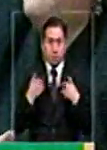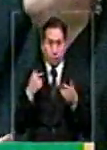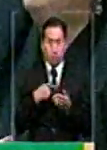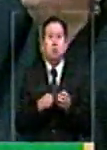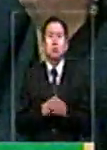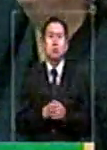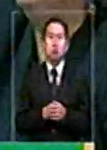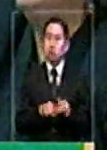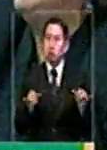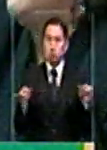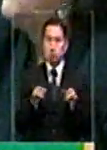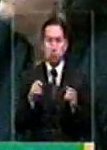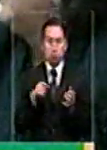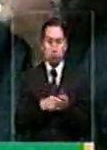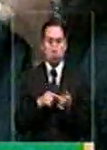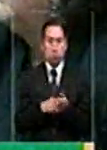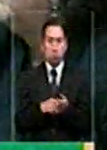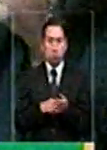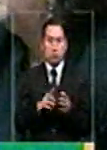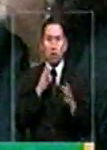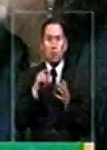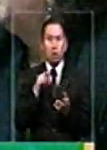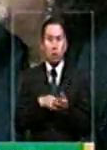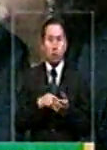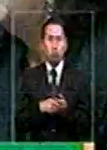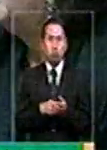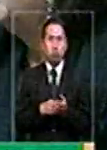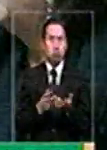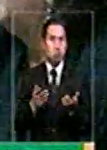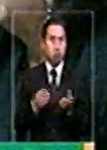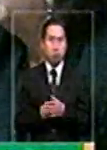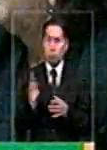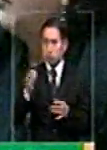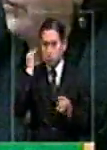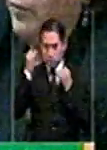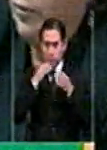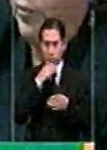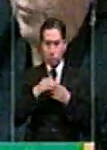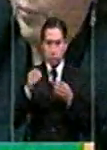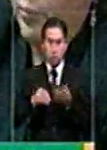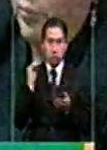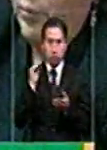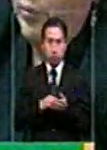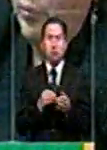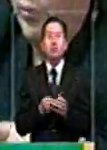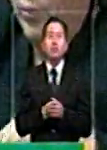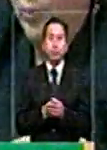también podríamos hasta este punto hablar de conclusiones.